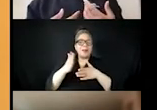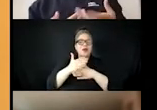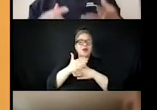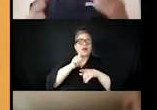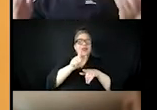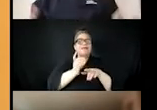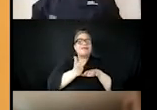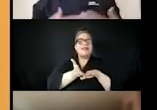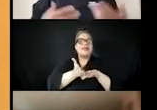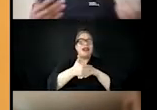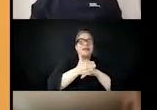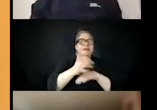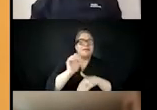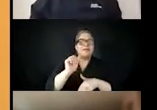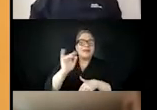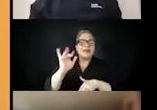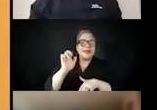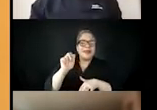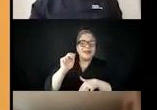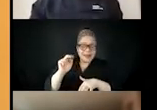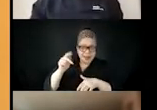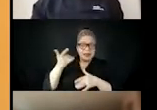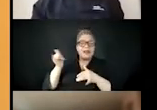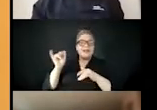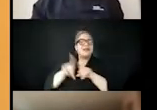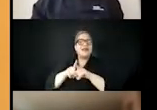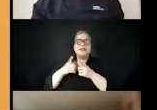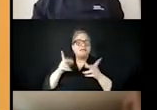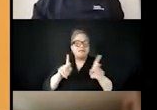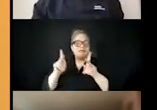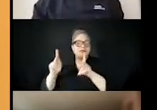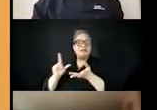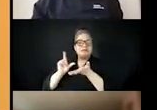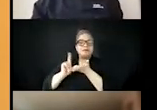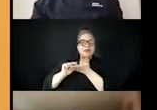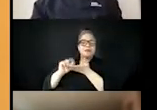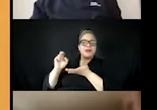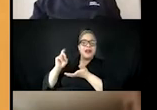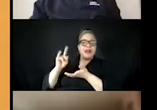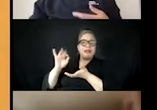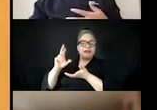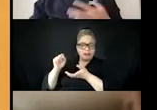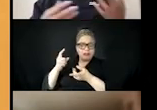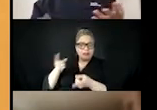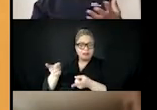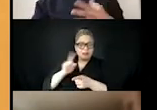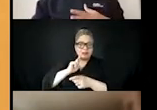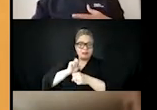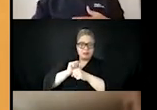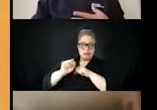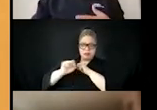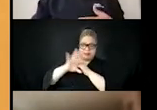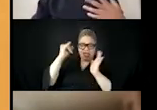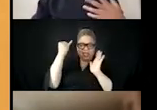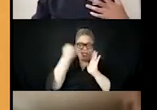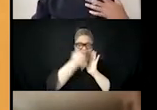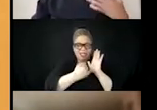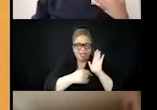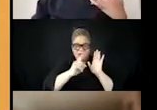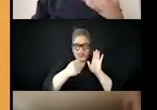estaba formándose en el caribe en el caribe y mandaron a ilustrado